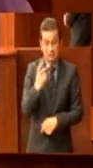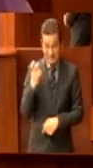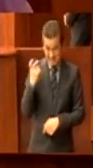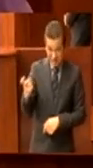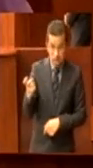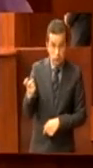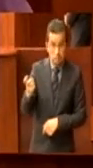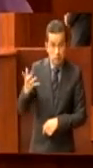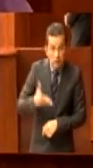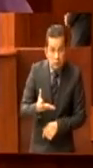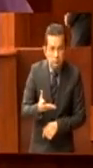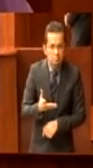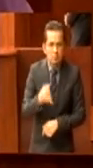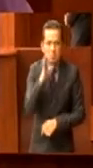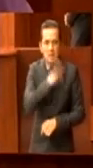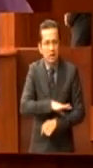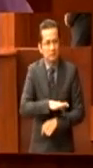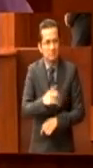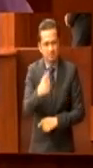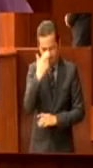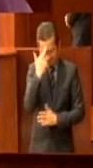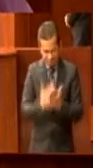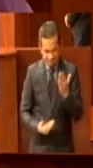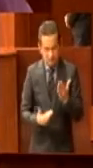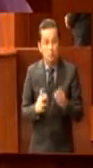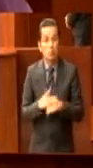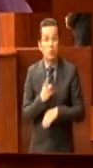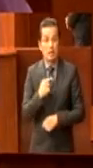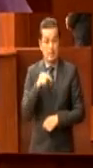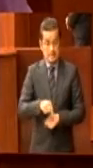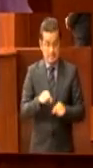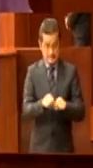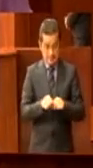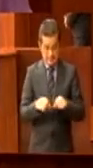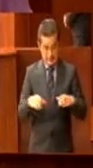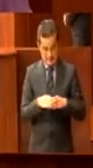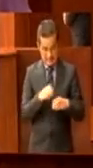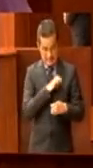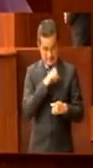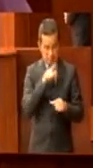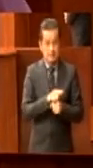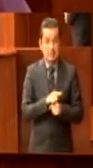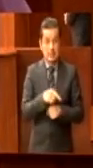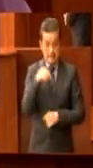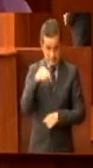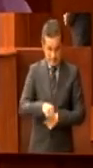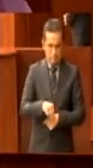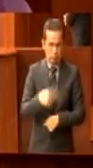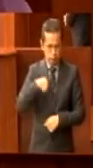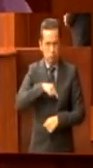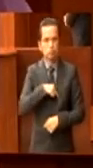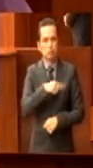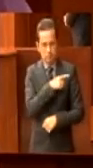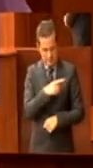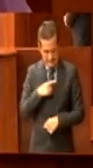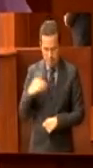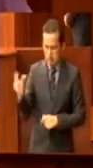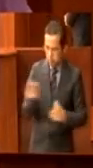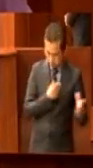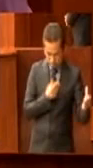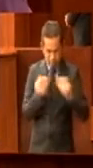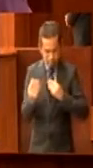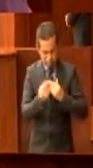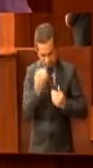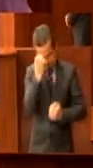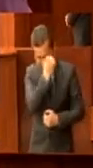pues es esta sala especializada quien en todo caso debe de examinar de fondo